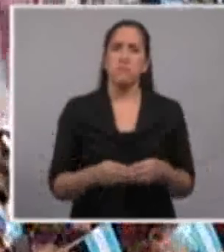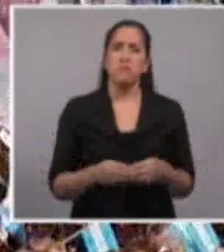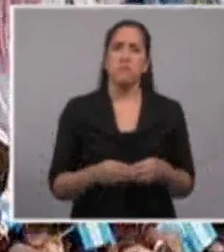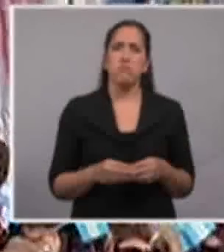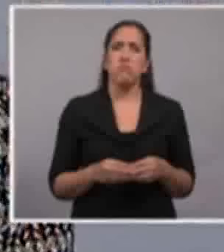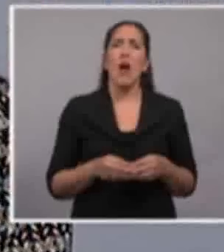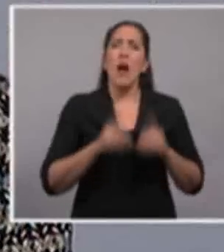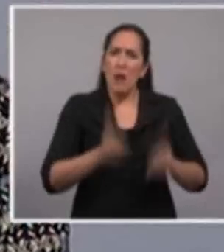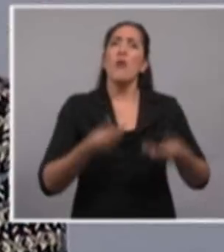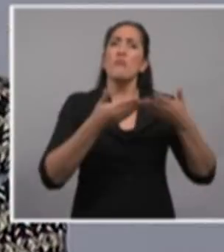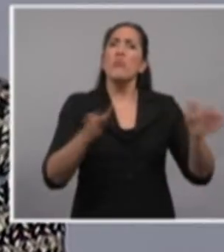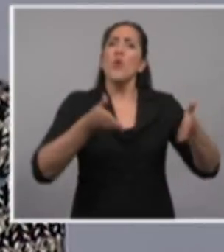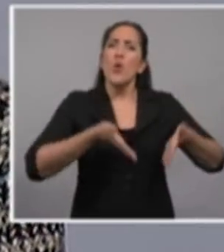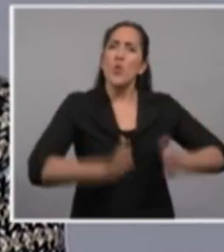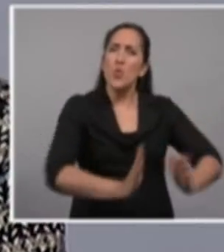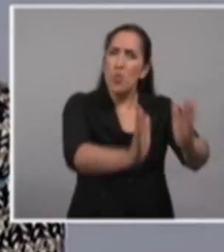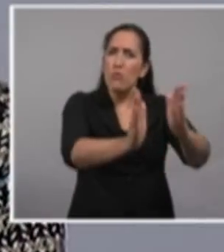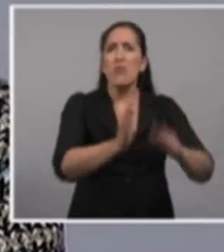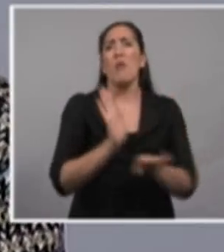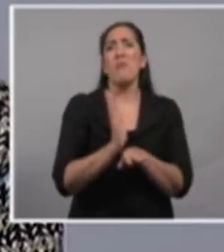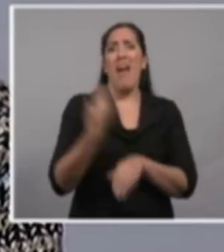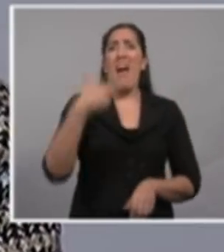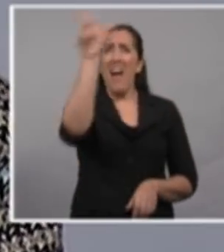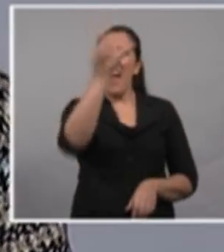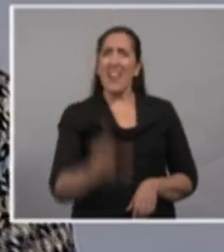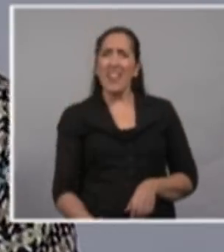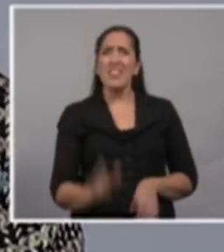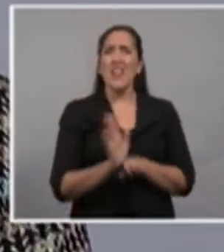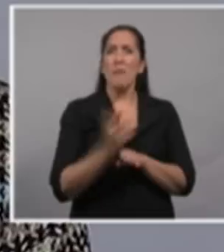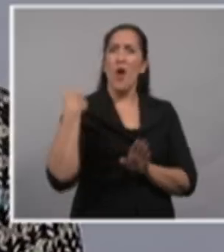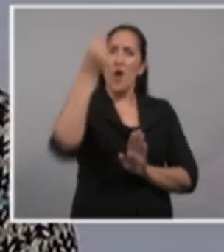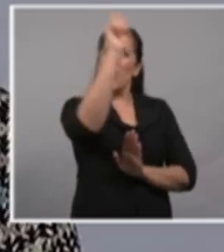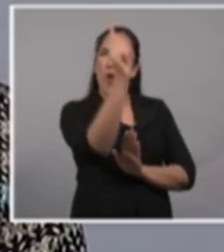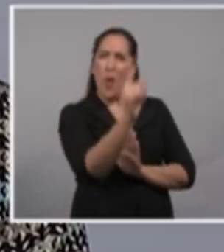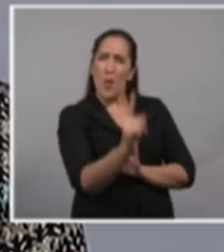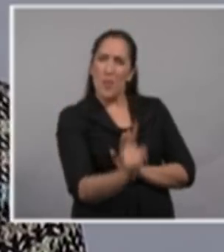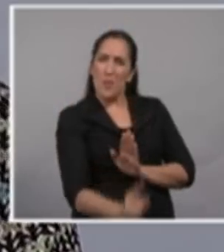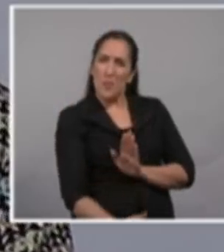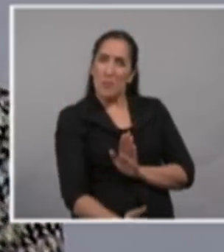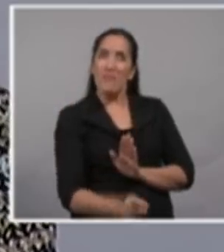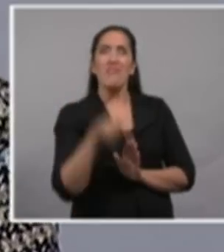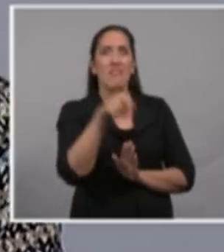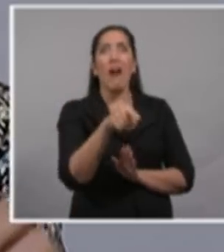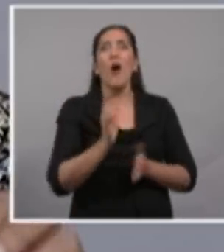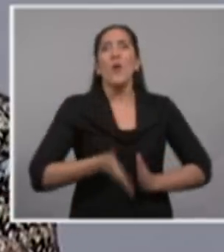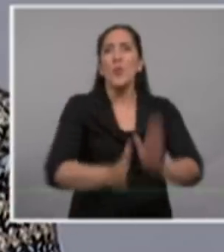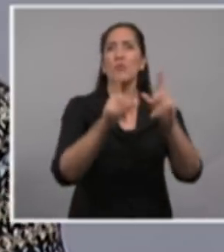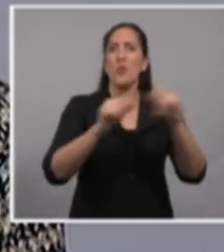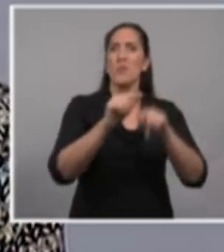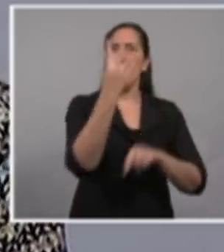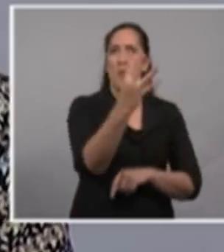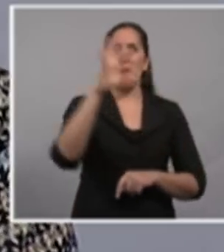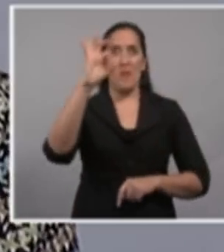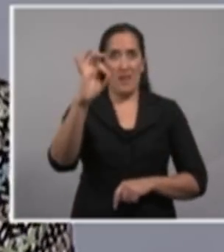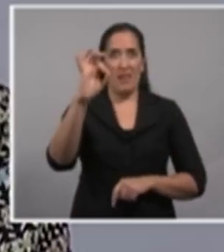parte de esa ruta que es columna vertebral de la República Argentina, la ruta 40 desde Tunuyán